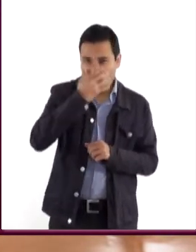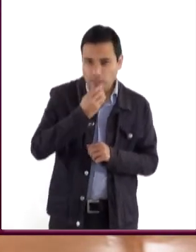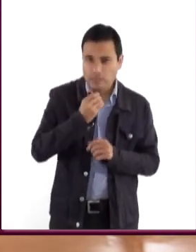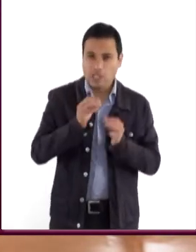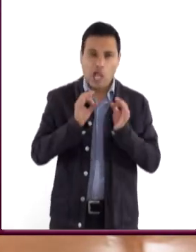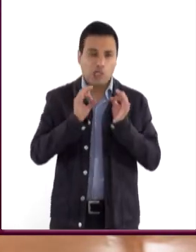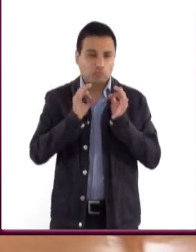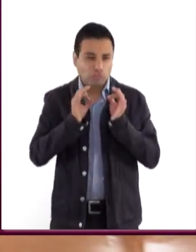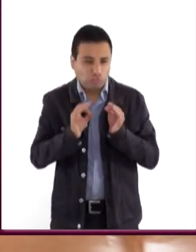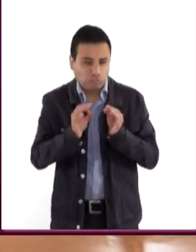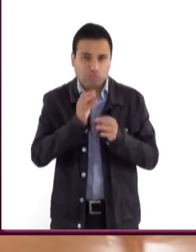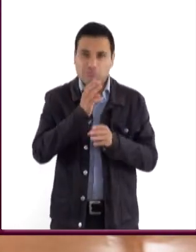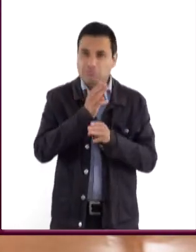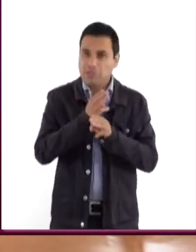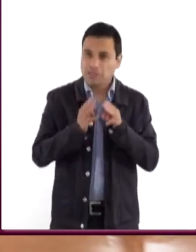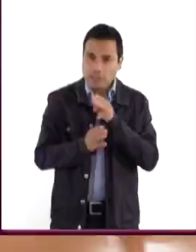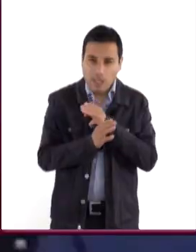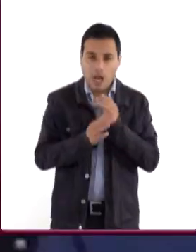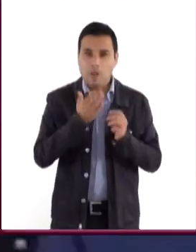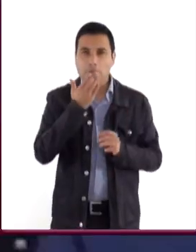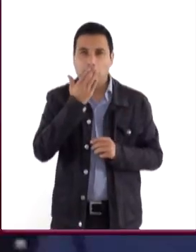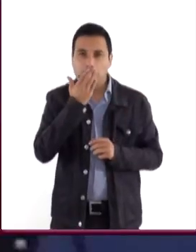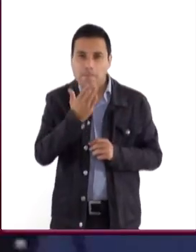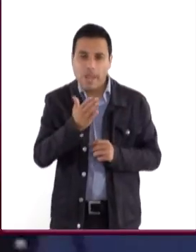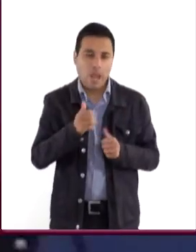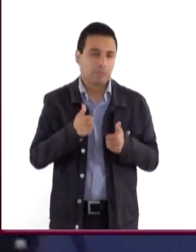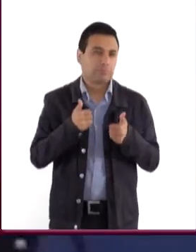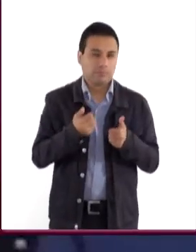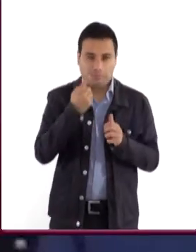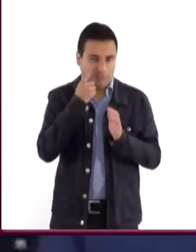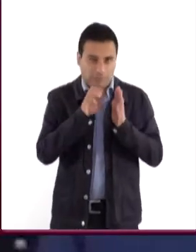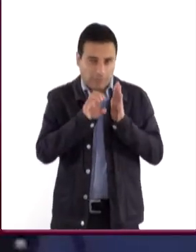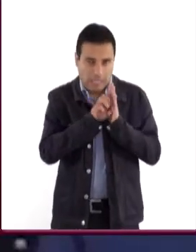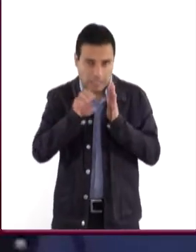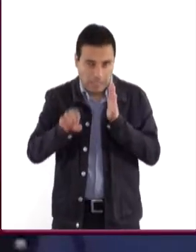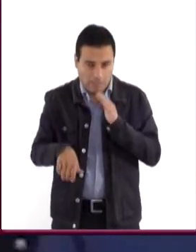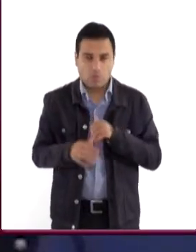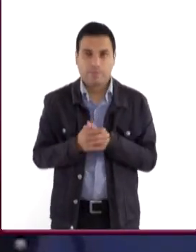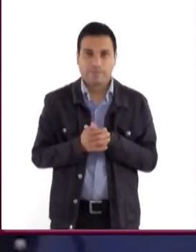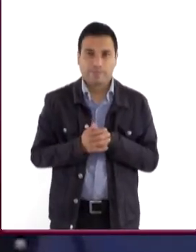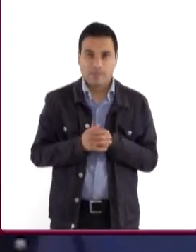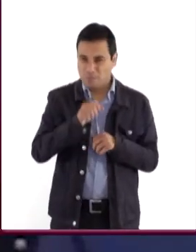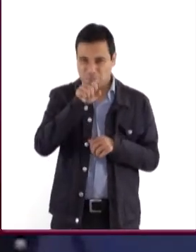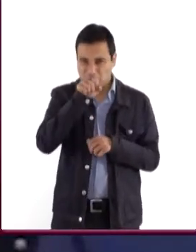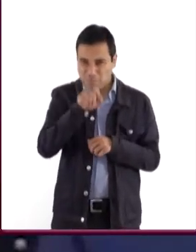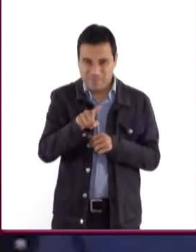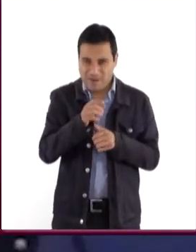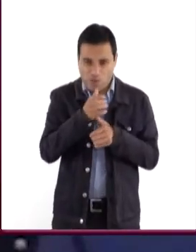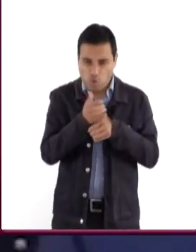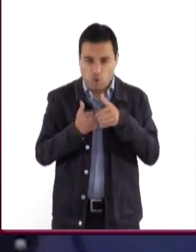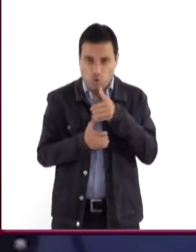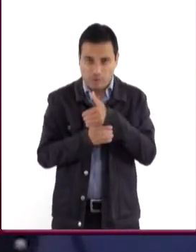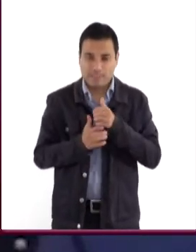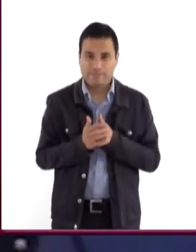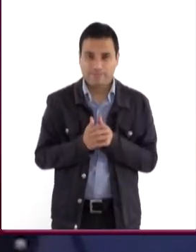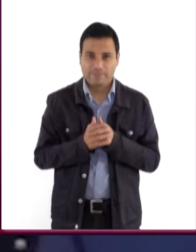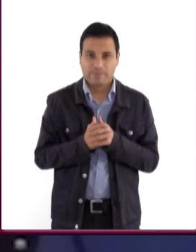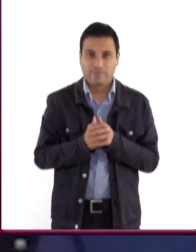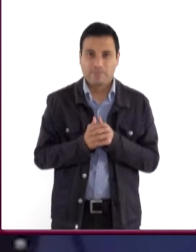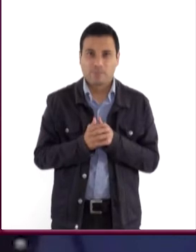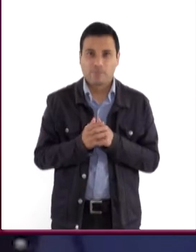material es homogéneo e isotrópico. Y resulta que si nosotros agarramos a ese mismo objeto, un resorte, y le